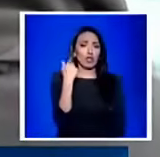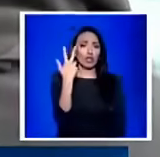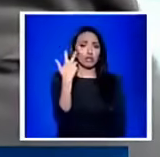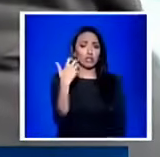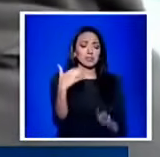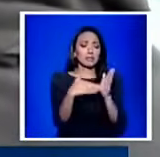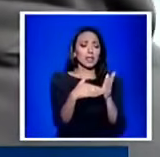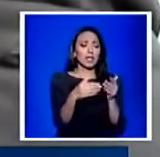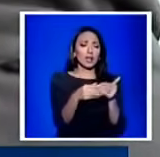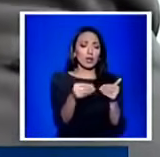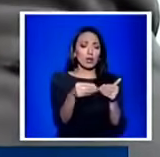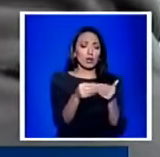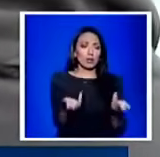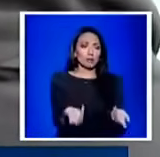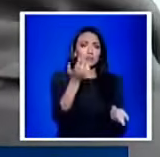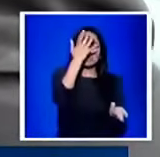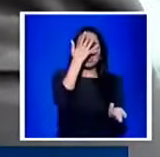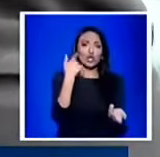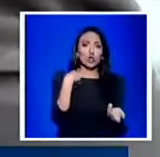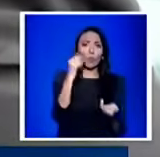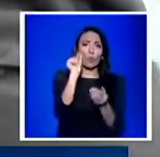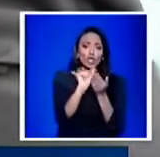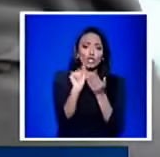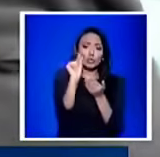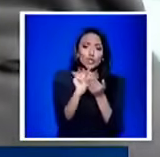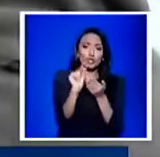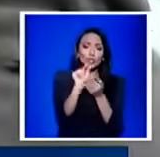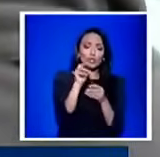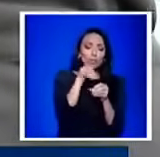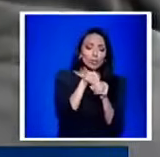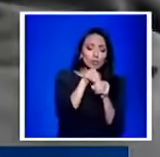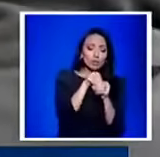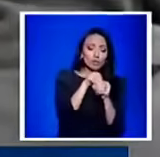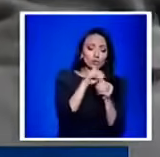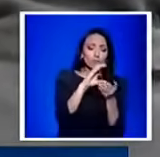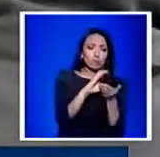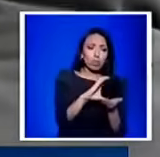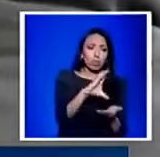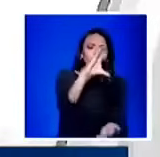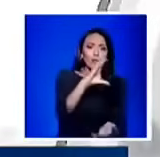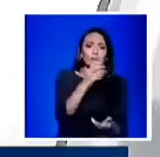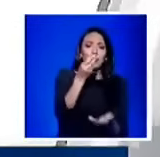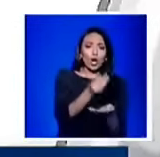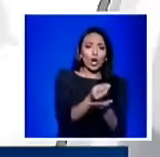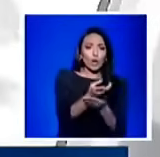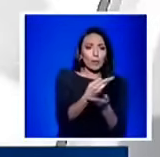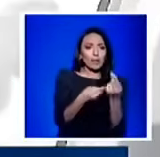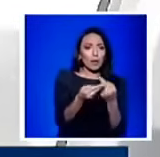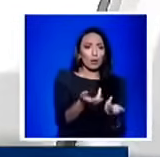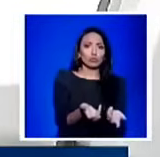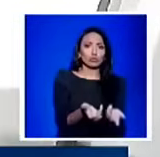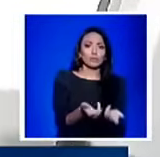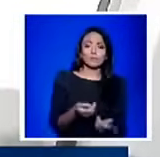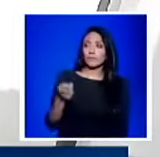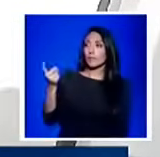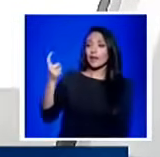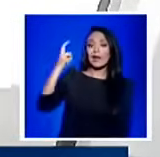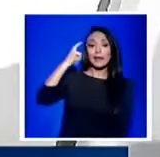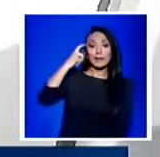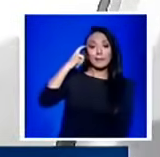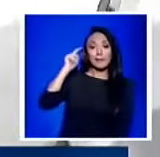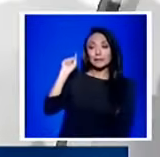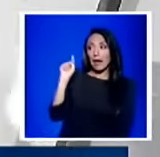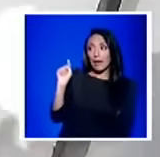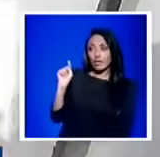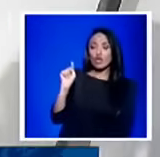duro hacerlos, o sea, poder uno ir recogiendo poco a poco para poder comprar y levantar un negocio. Se presume que se trataría de una banda que opera bajo